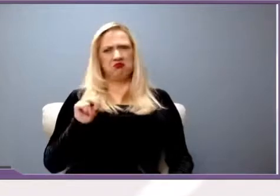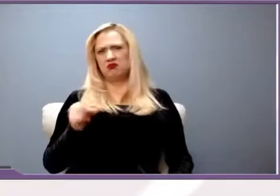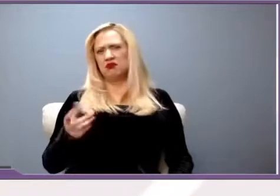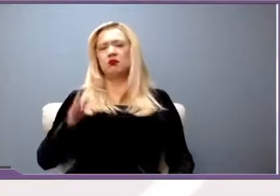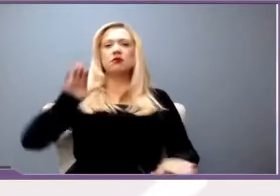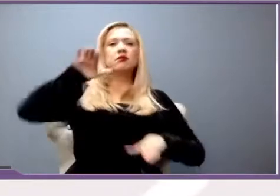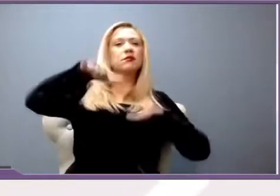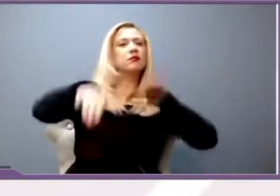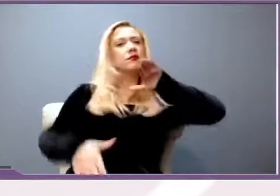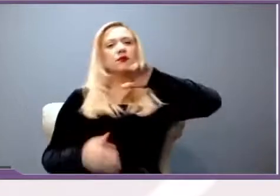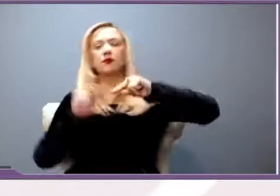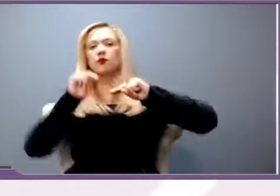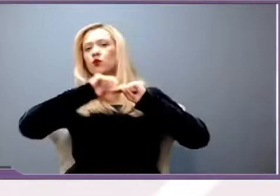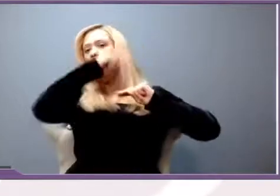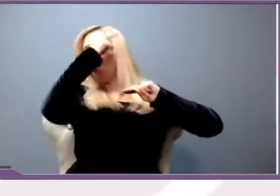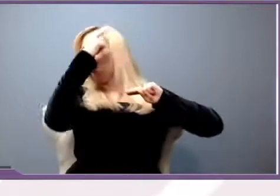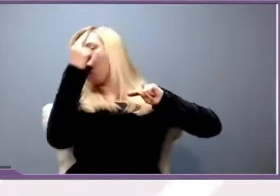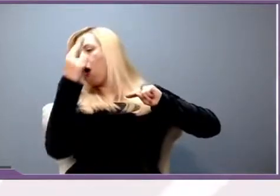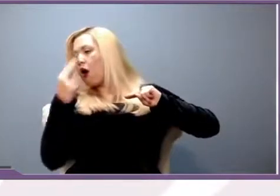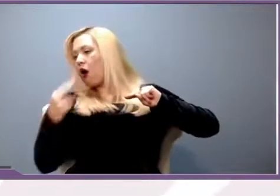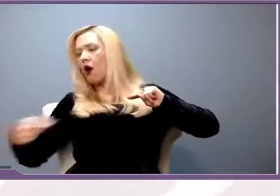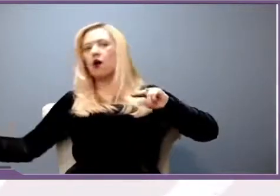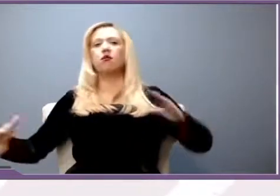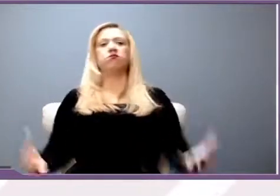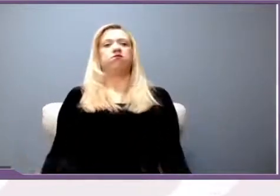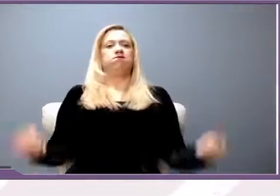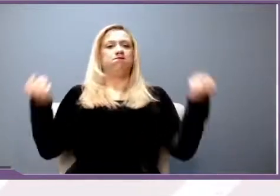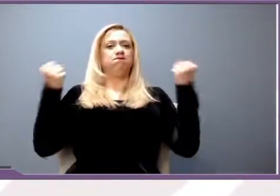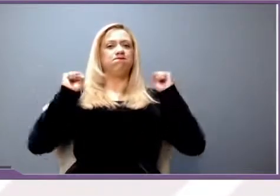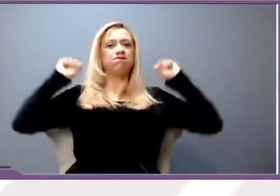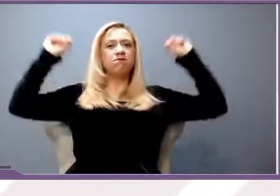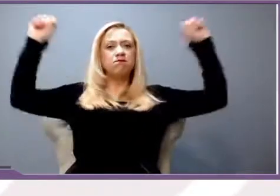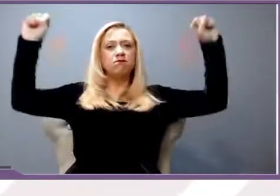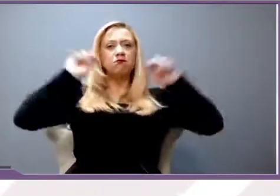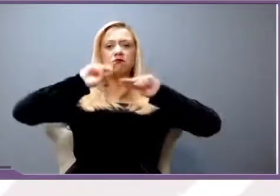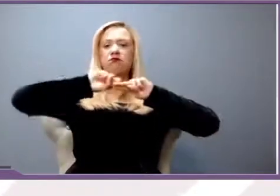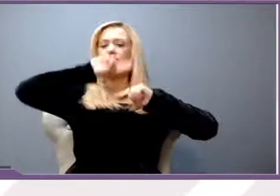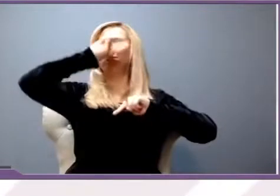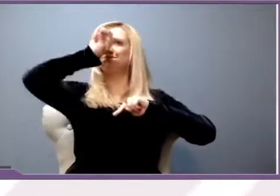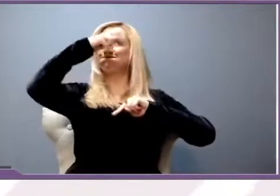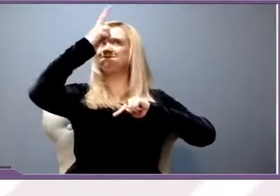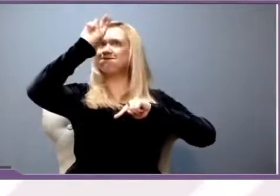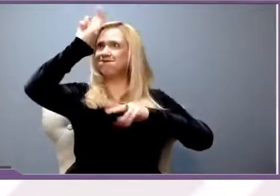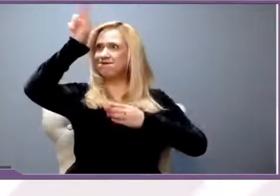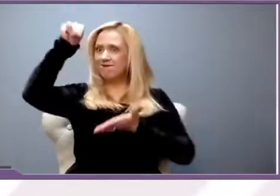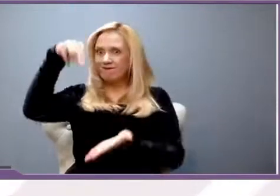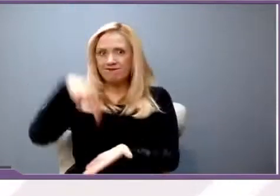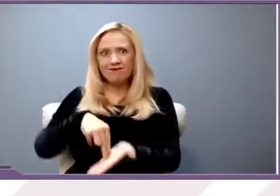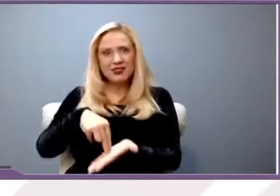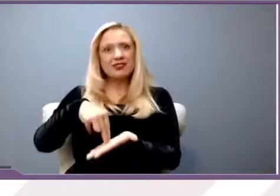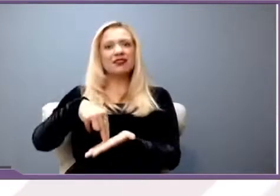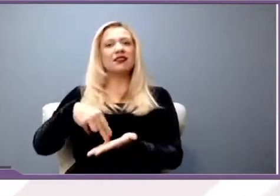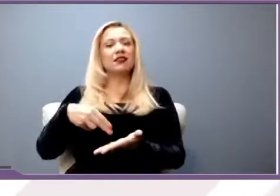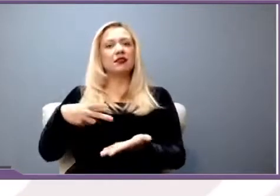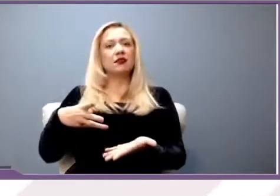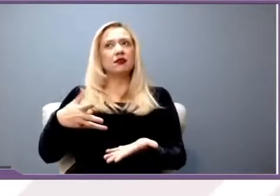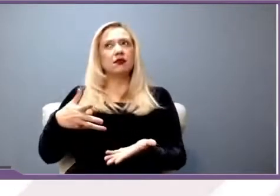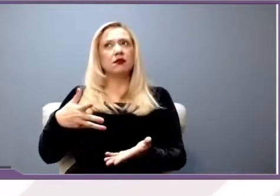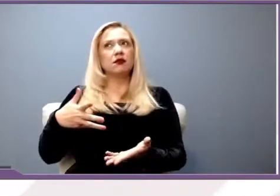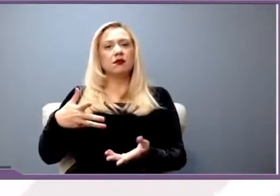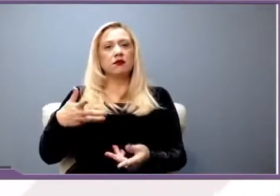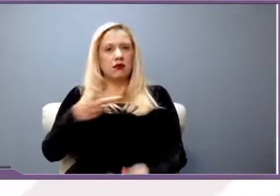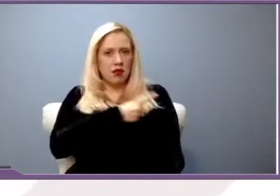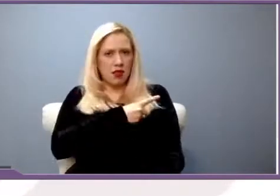natación como la halterofilia, como la gimnasia, ¿no? O sea, también fijémonos en eso, seamos quizá un poco